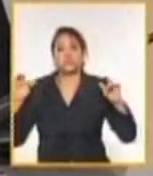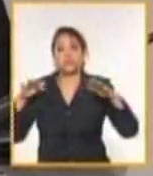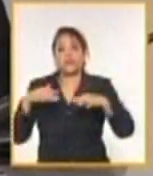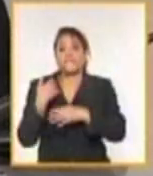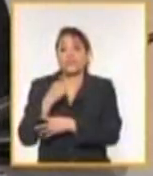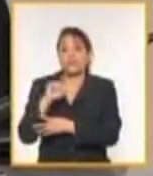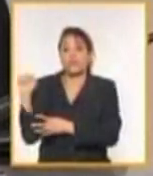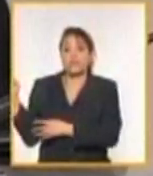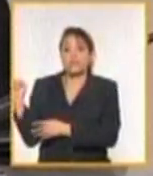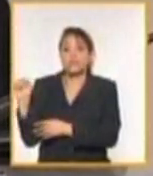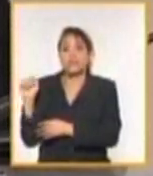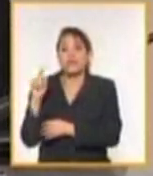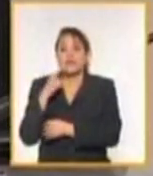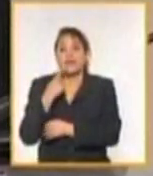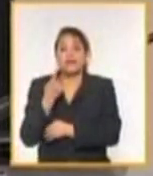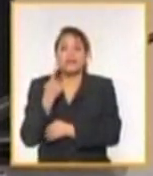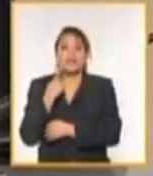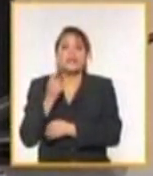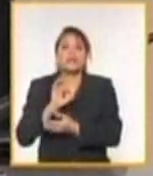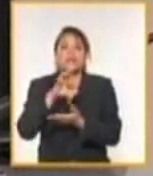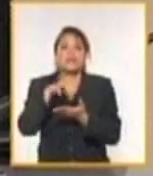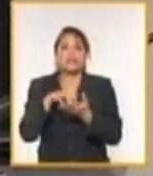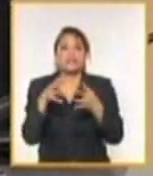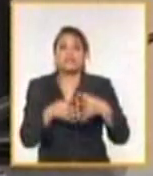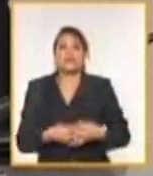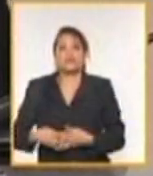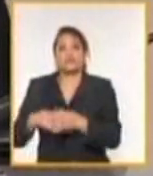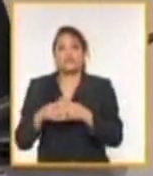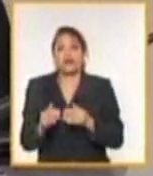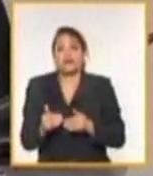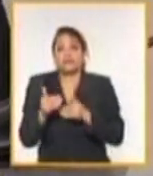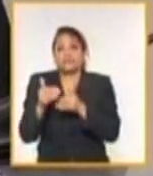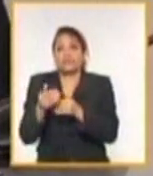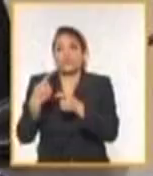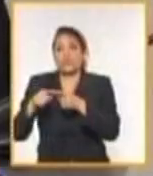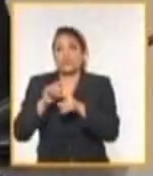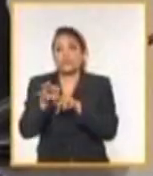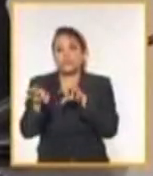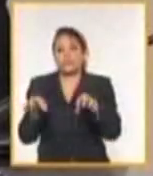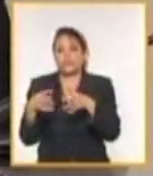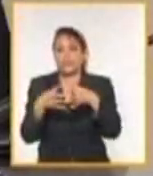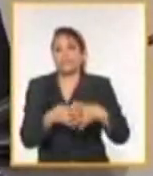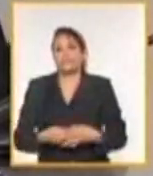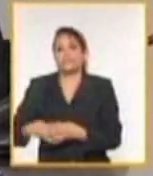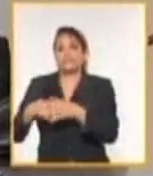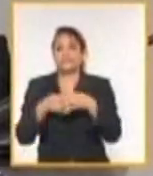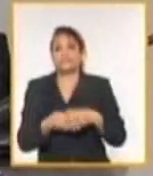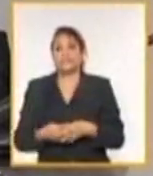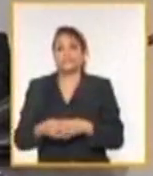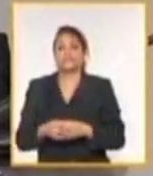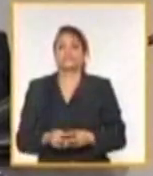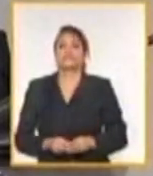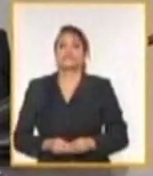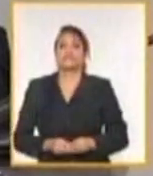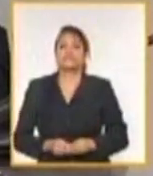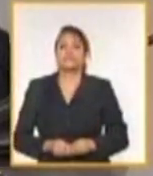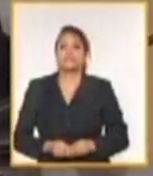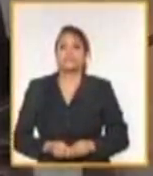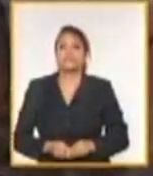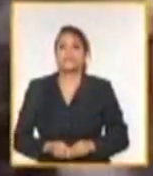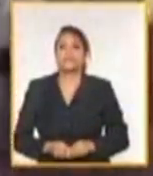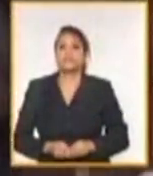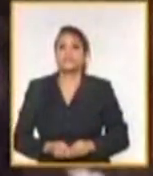sido reprimidas en Los Ángeles se extiende ahora a otras ciudades de los Estados Unidos. Imágenes del día. Buenas noches.